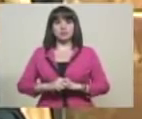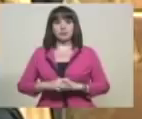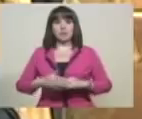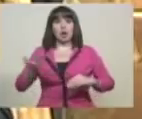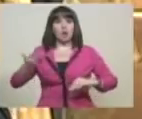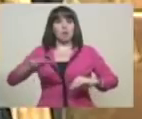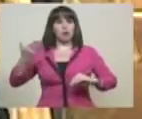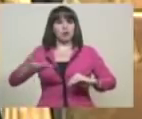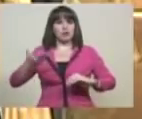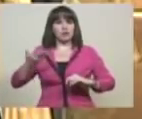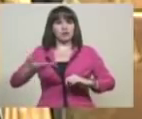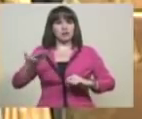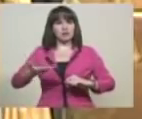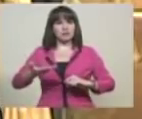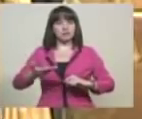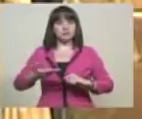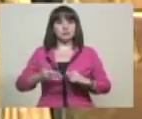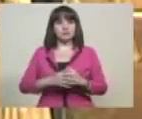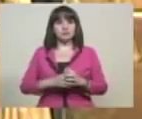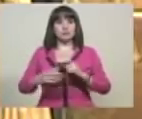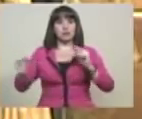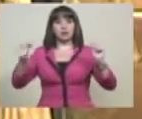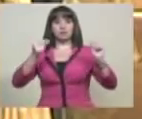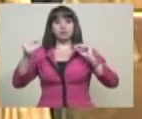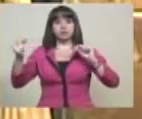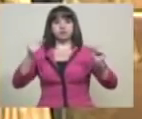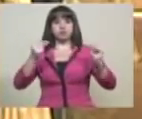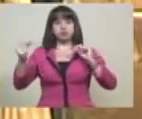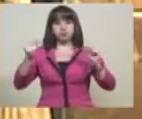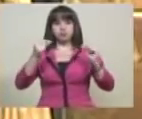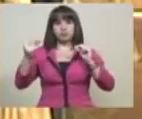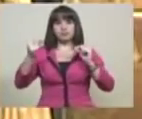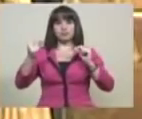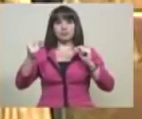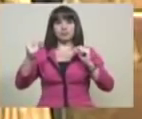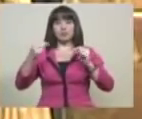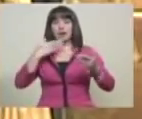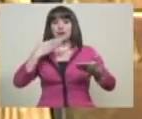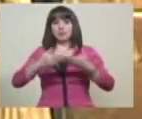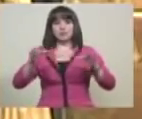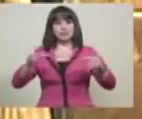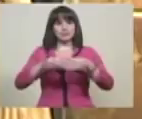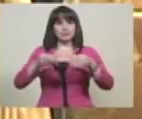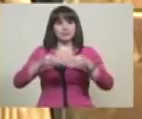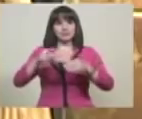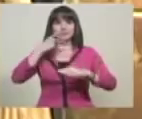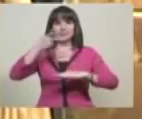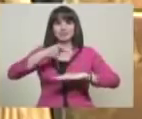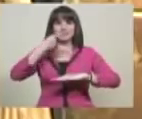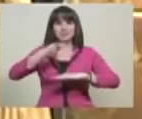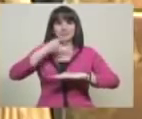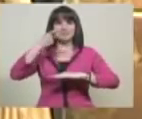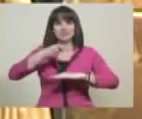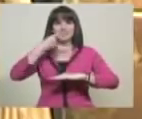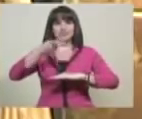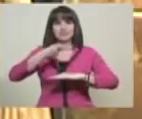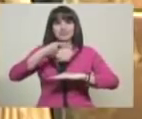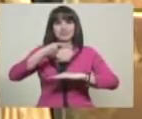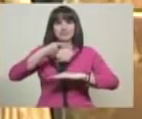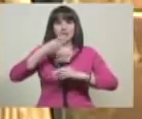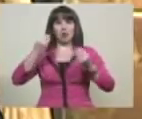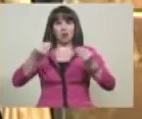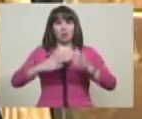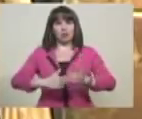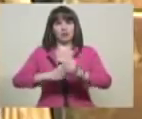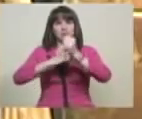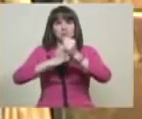muy importante debatirlo. Le pido a los consejos comunales, a las UVC, a los líderes de calle, líderes de comunidades,